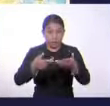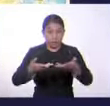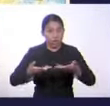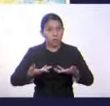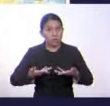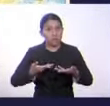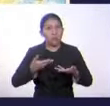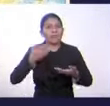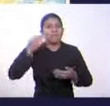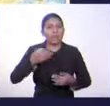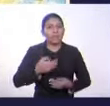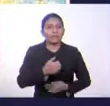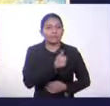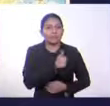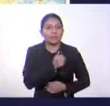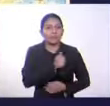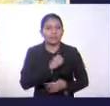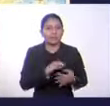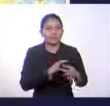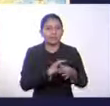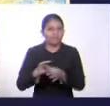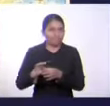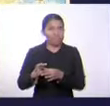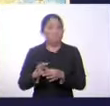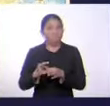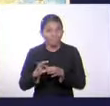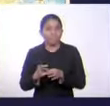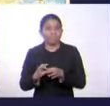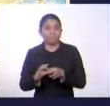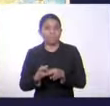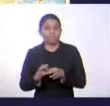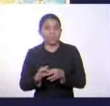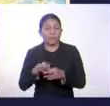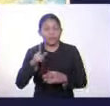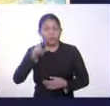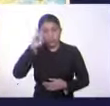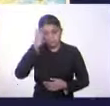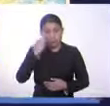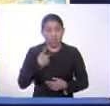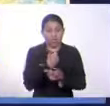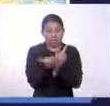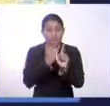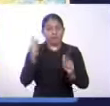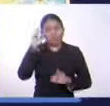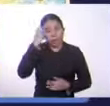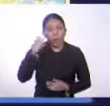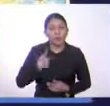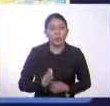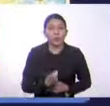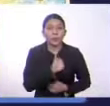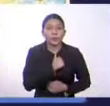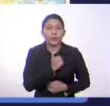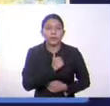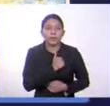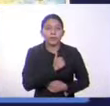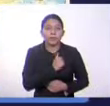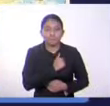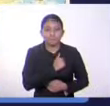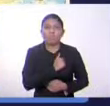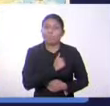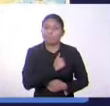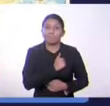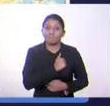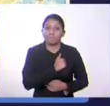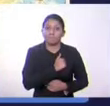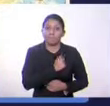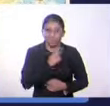es. Y a la libertad corresponde un sentido de responsabilidad. Y por eso cuando ustedes me preguntaban, Candy